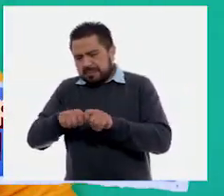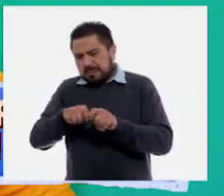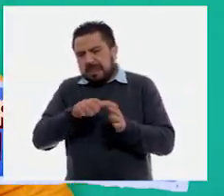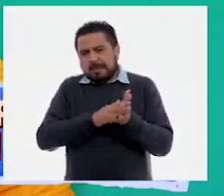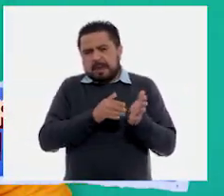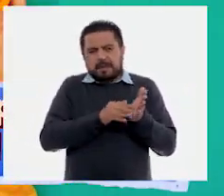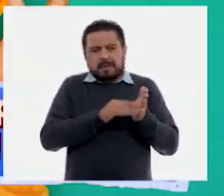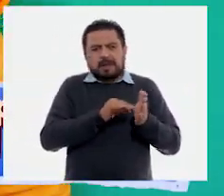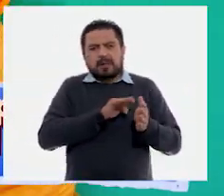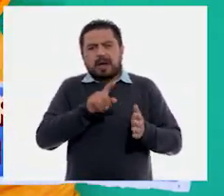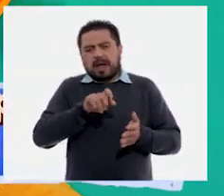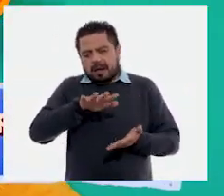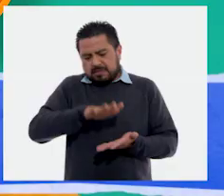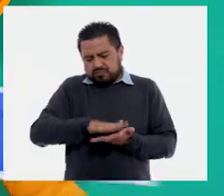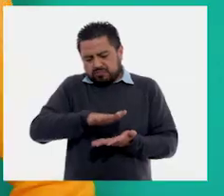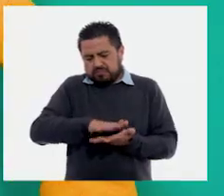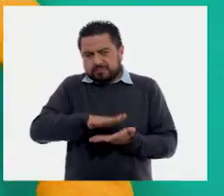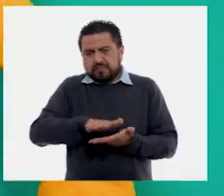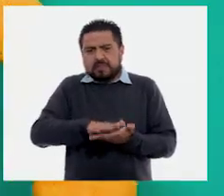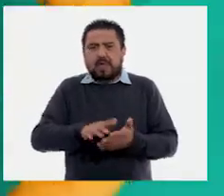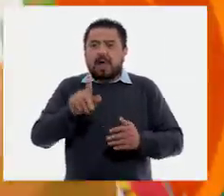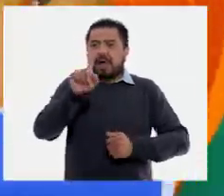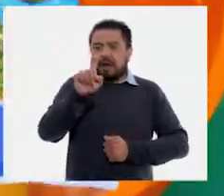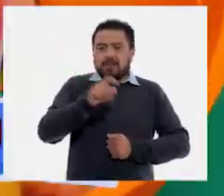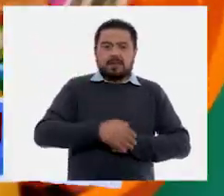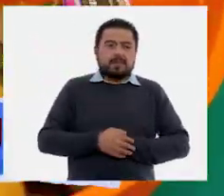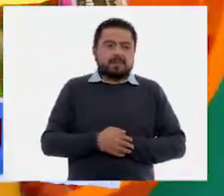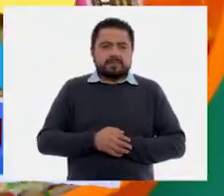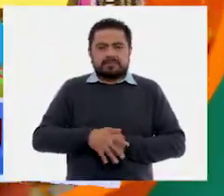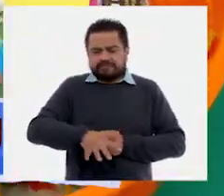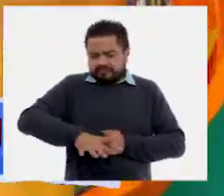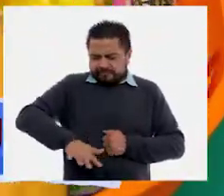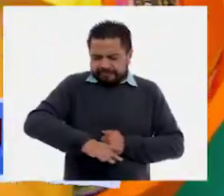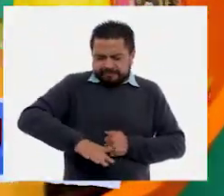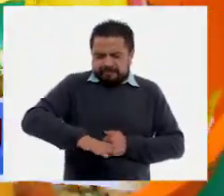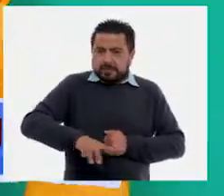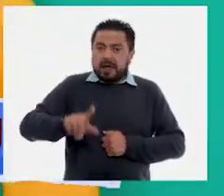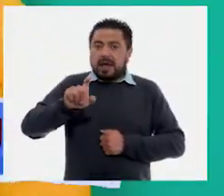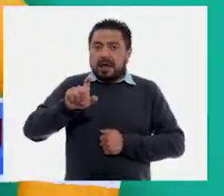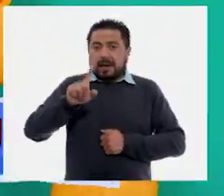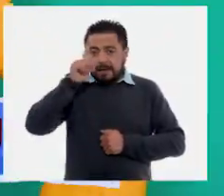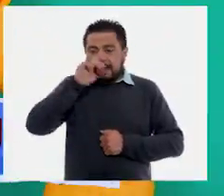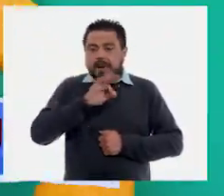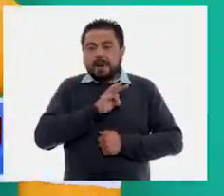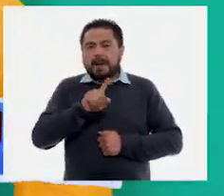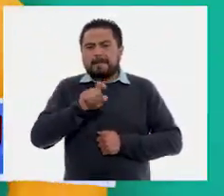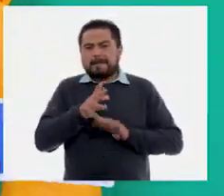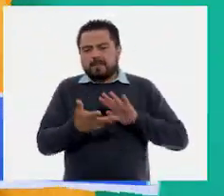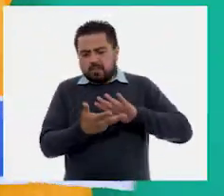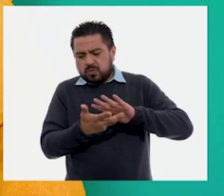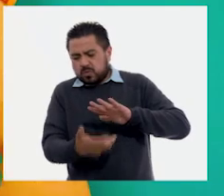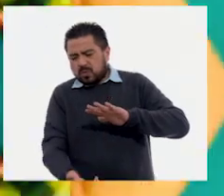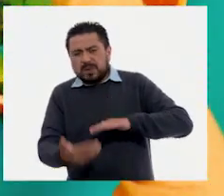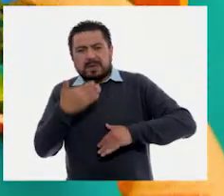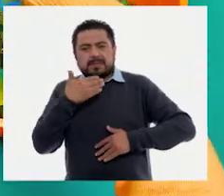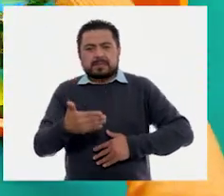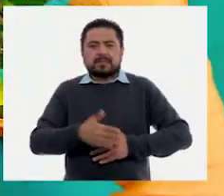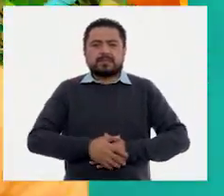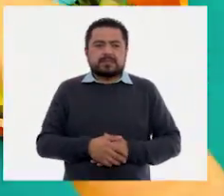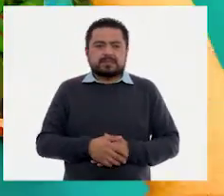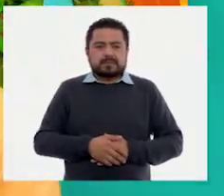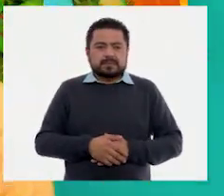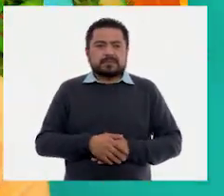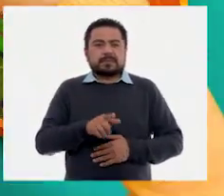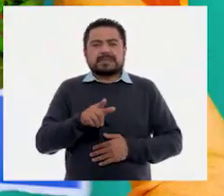y ponlo a remojar en la tina con agua. Revuelve el papel en el agua para que se moje muy bien. Pide